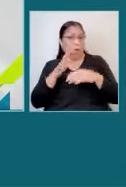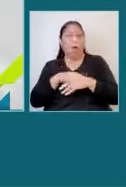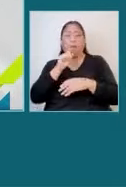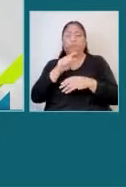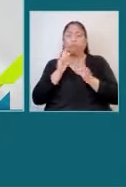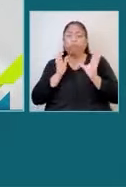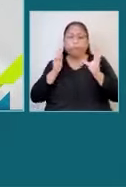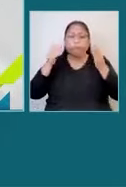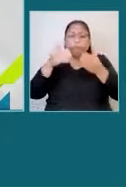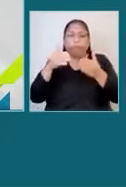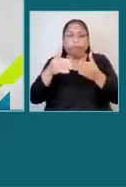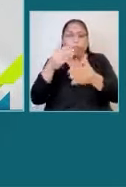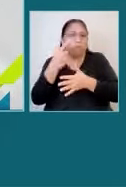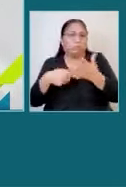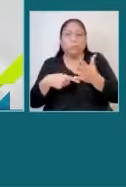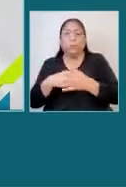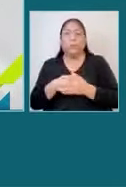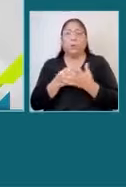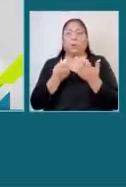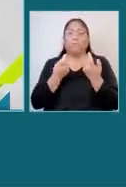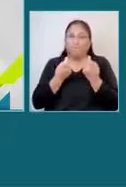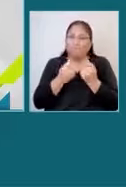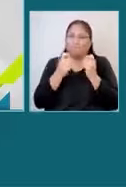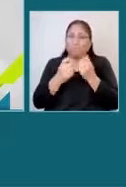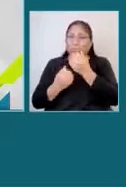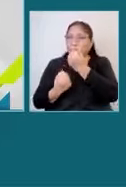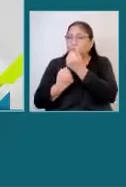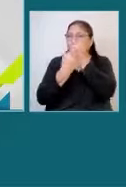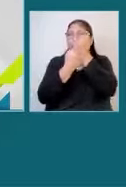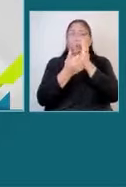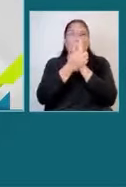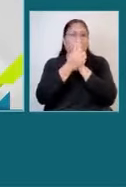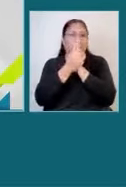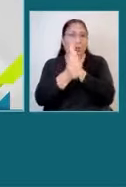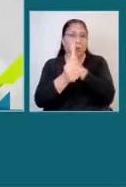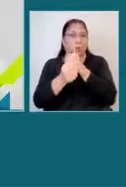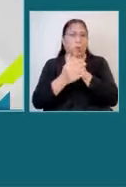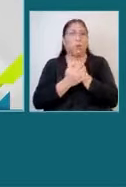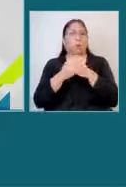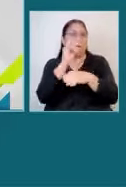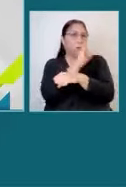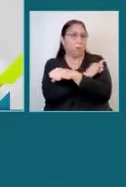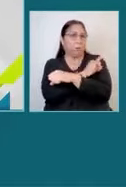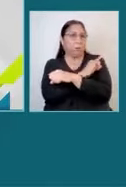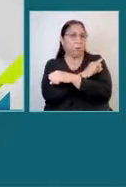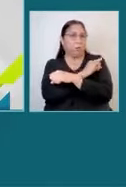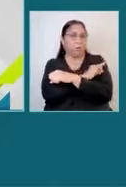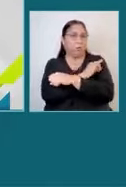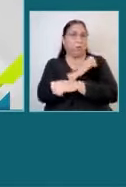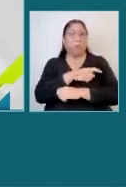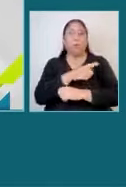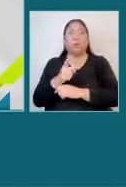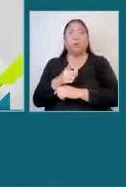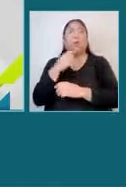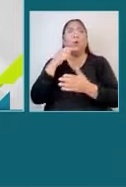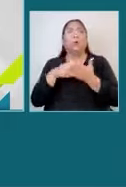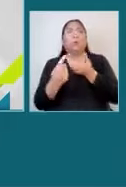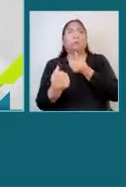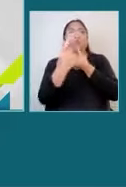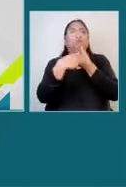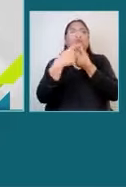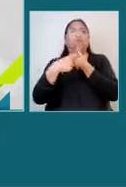en, digamos, tratar de fortalecer las capacidades y las instituciones que forman